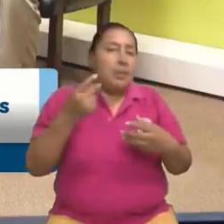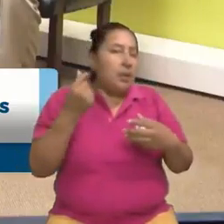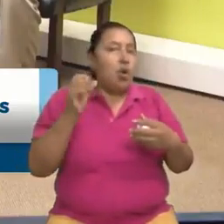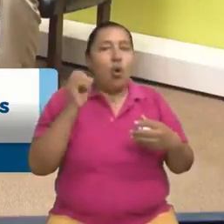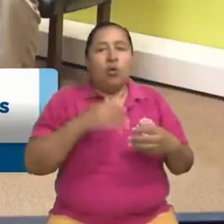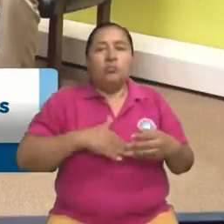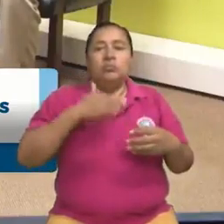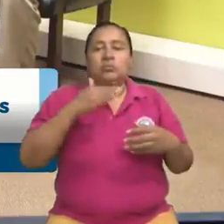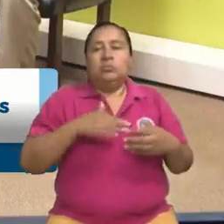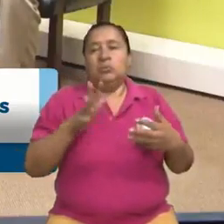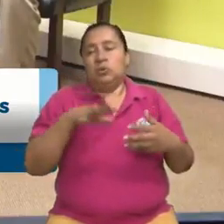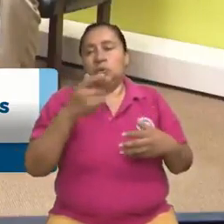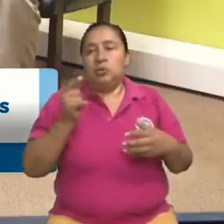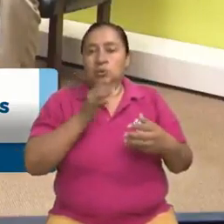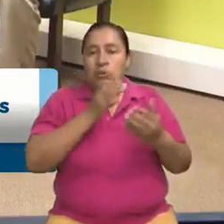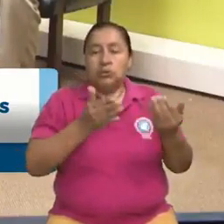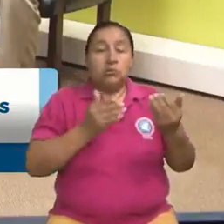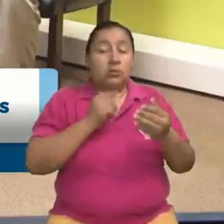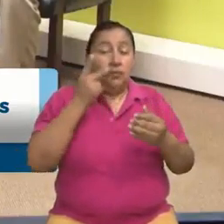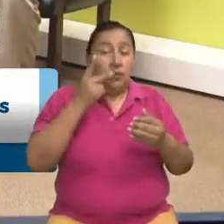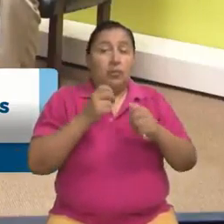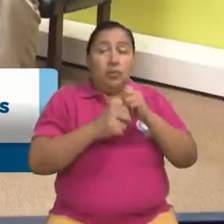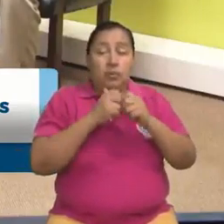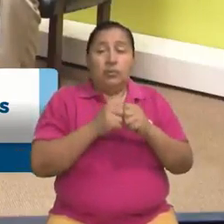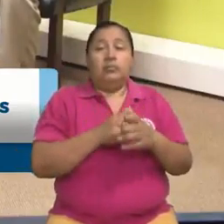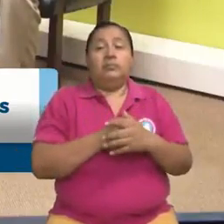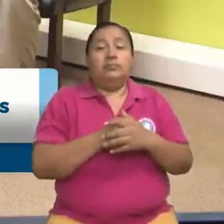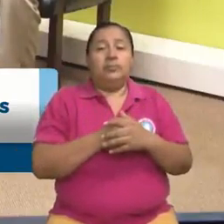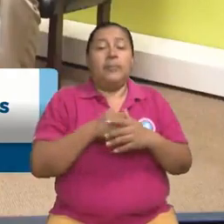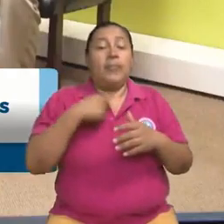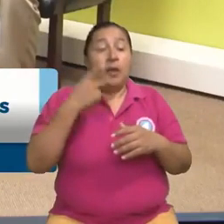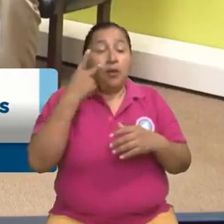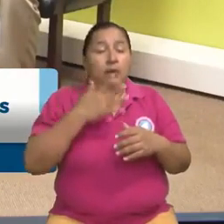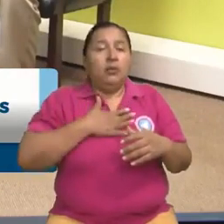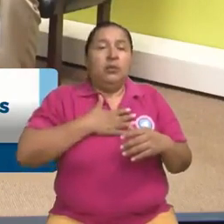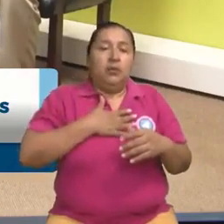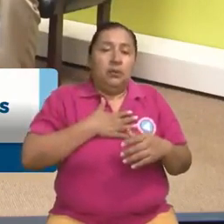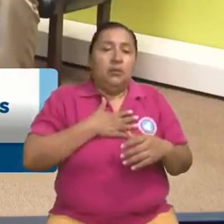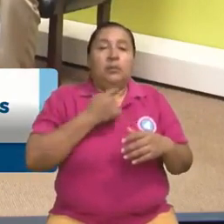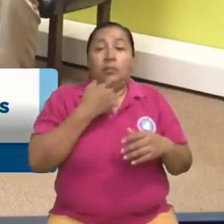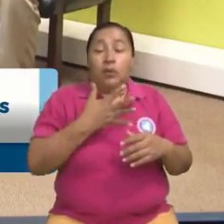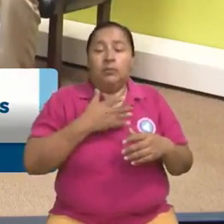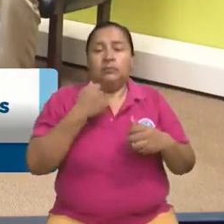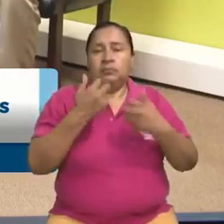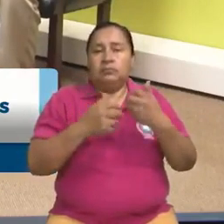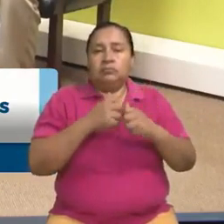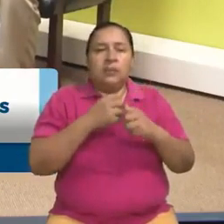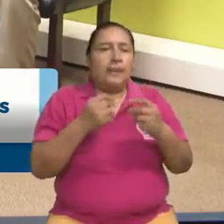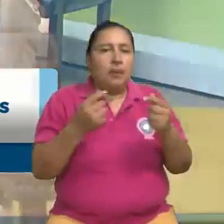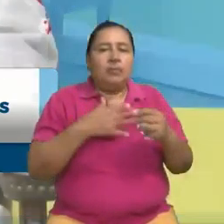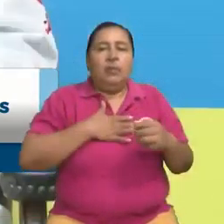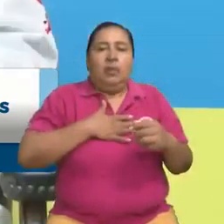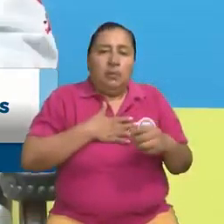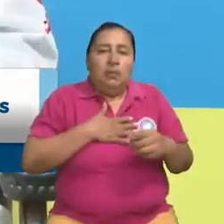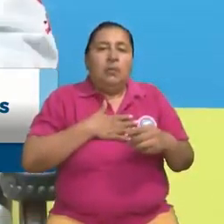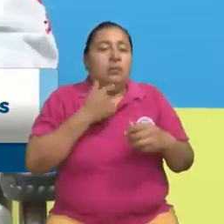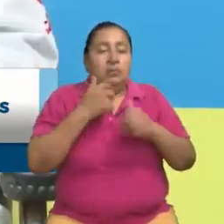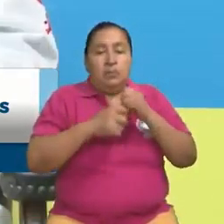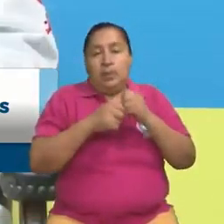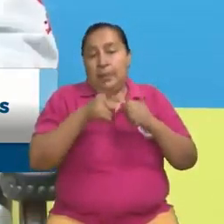¿Otra señal de que el niño está con una cardiopatía congénita? Lo ven cansado porque lo ven respirar rápido. Más rápido.